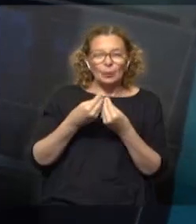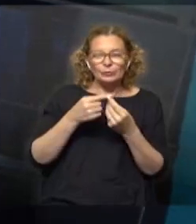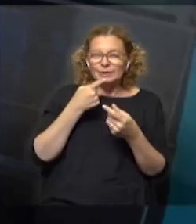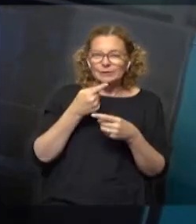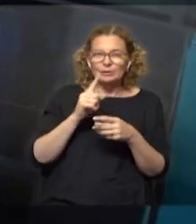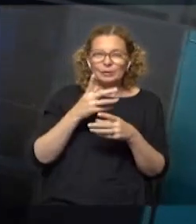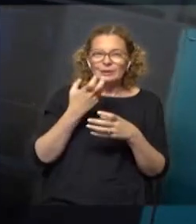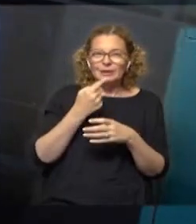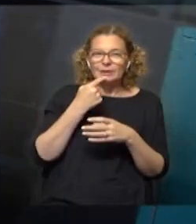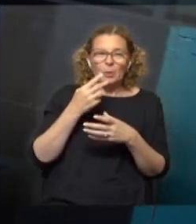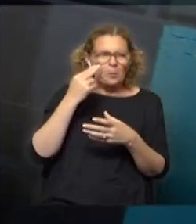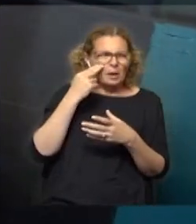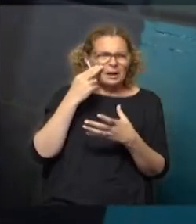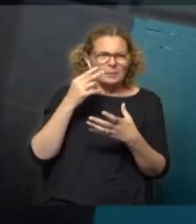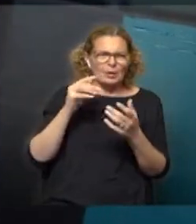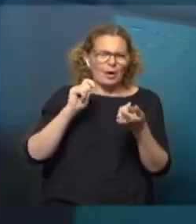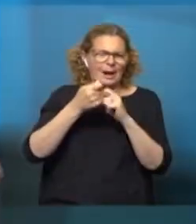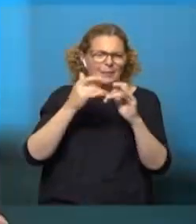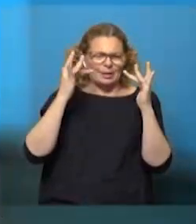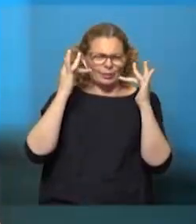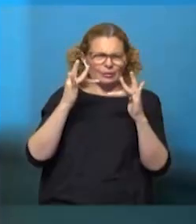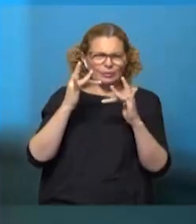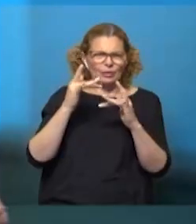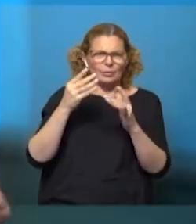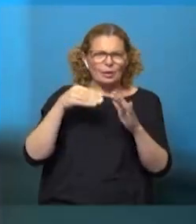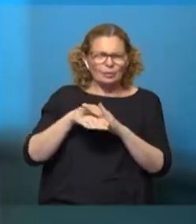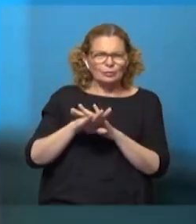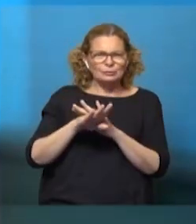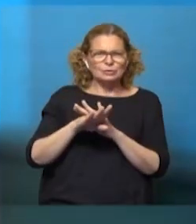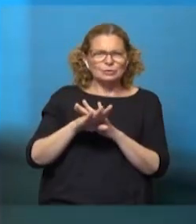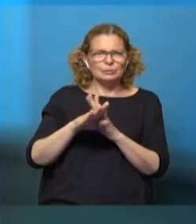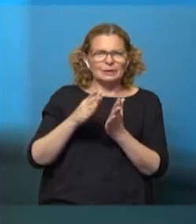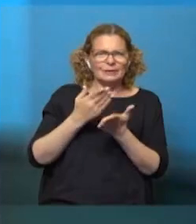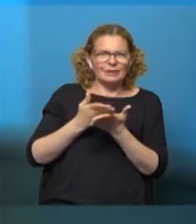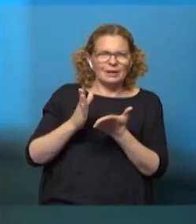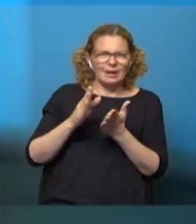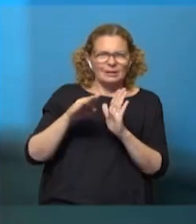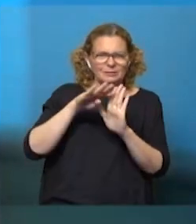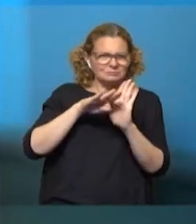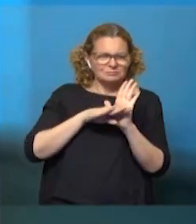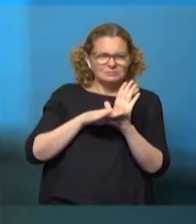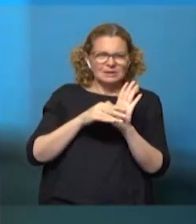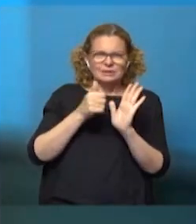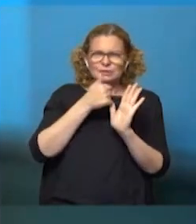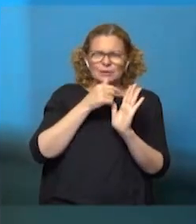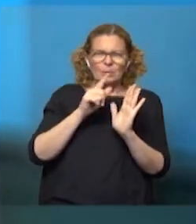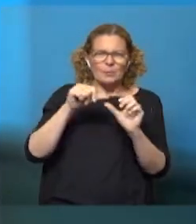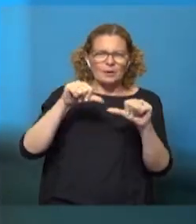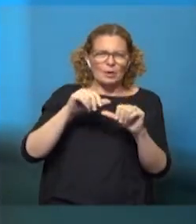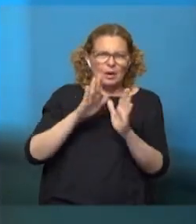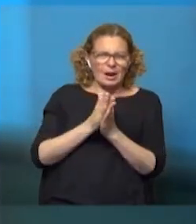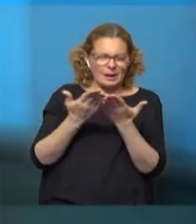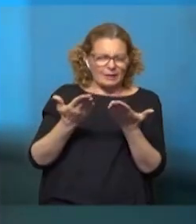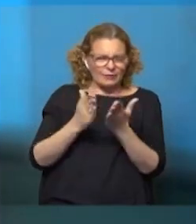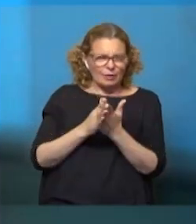no no significa un drama esto no cambia la educación digamos una inclusión o una exclusión de una bibliografía no hace ni mejor ni peor libro